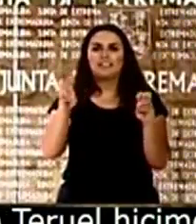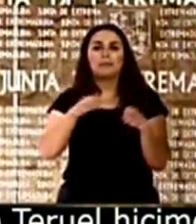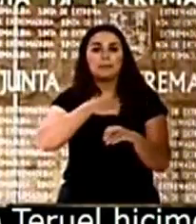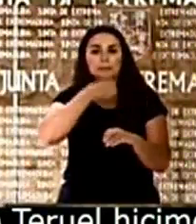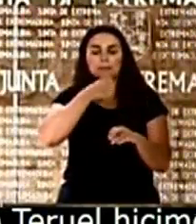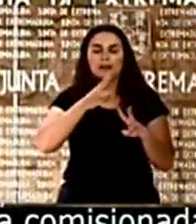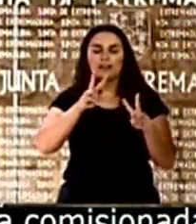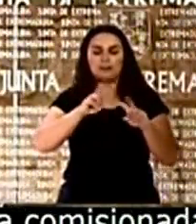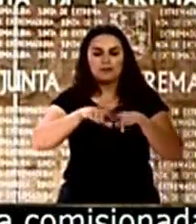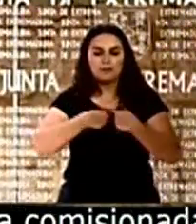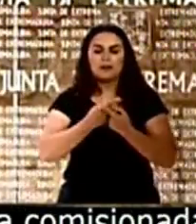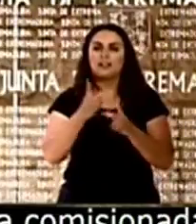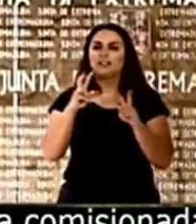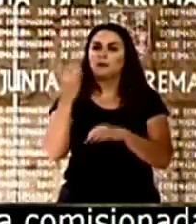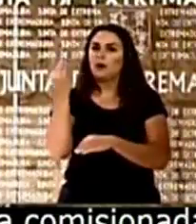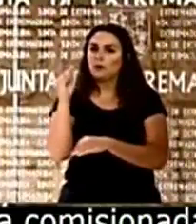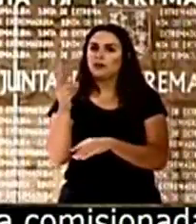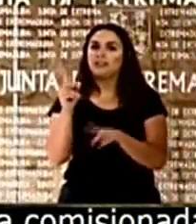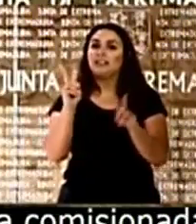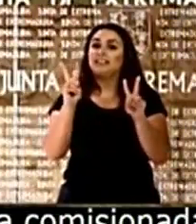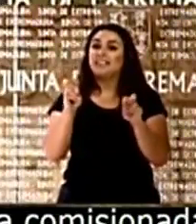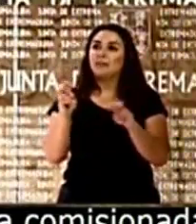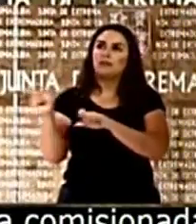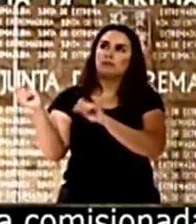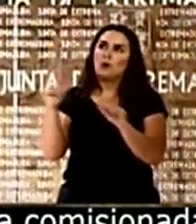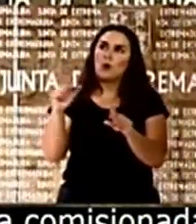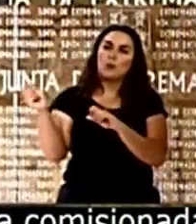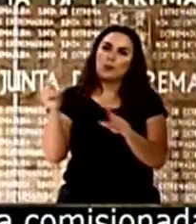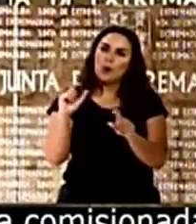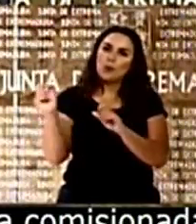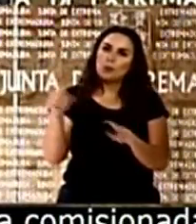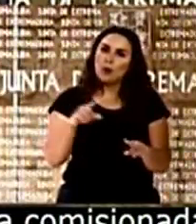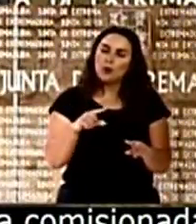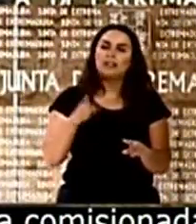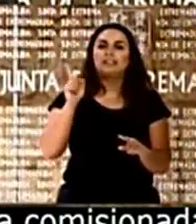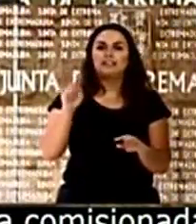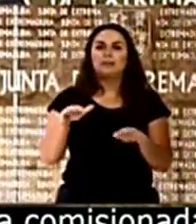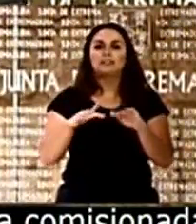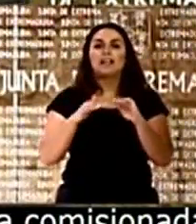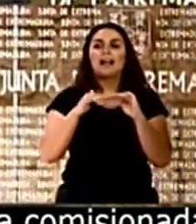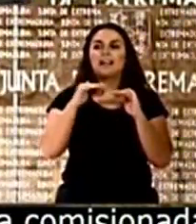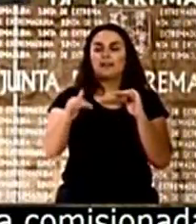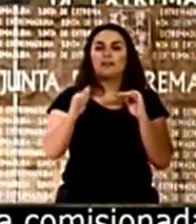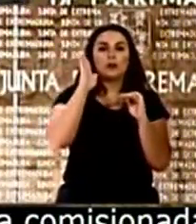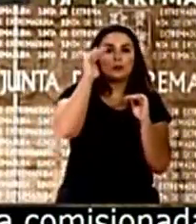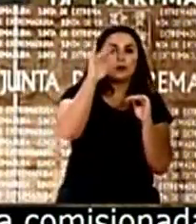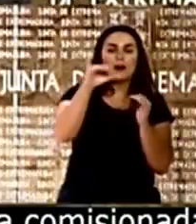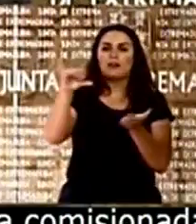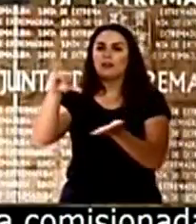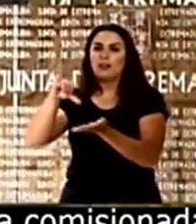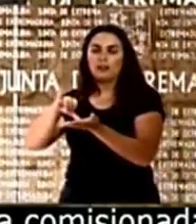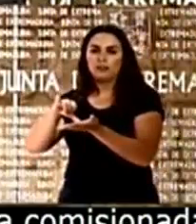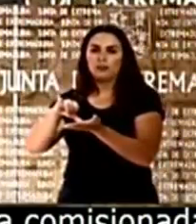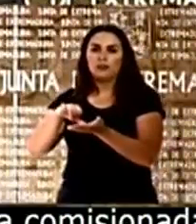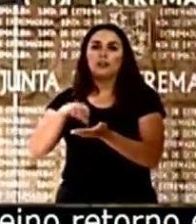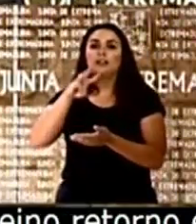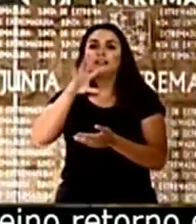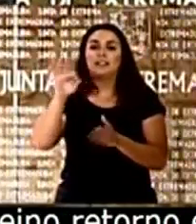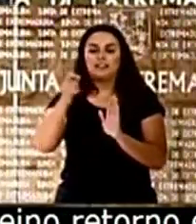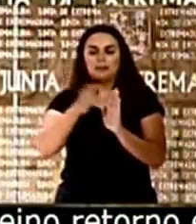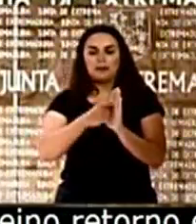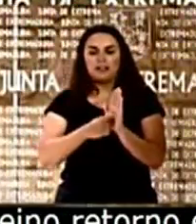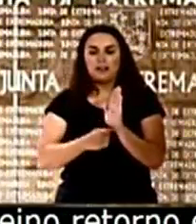en materia de juventud, en materia de retorno y emigración y en materia de equilibrio entre el medio rural y el medio urbano. Planteamos 30